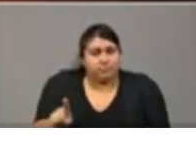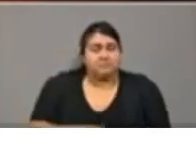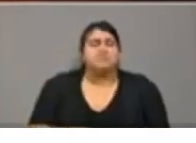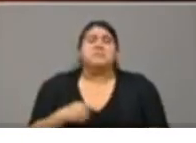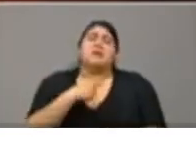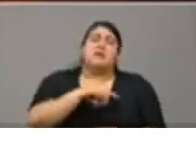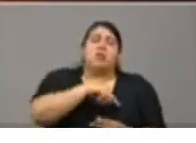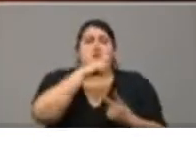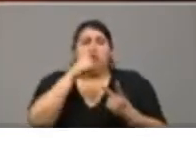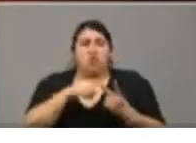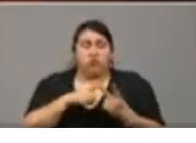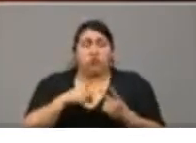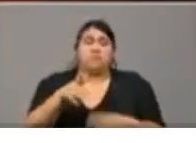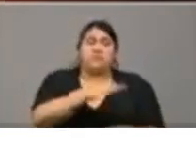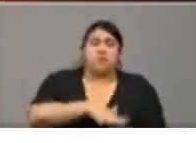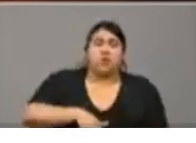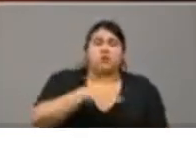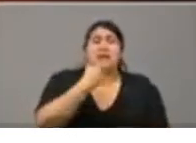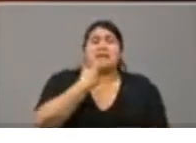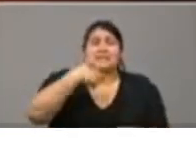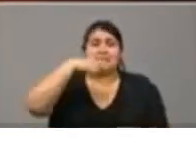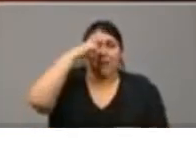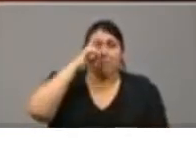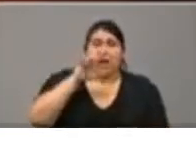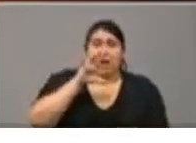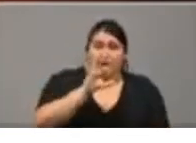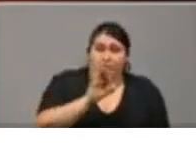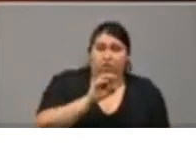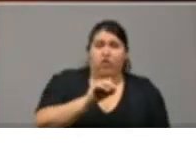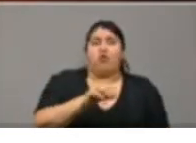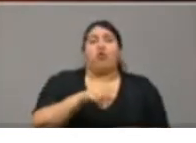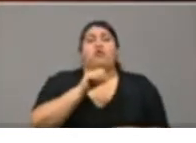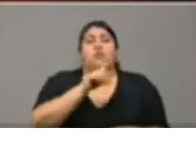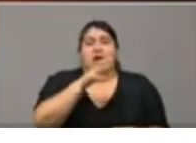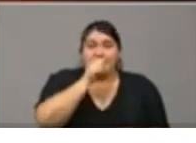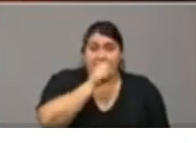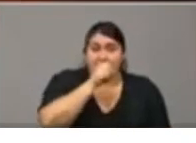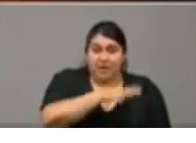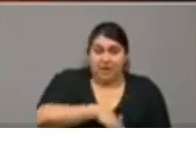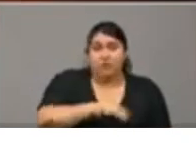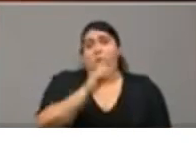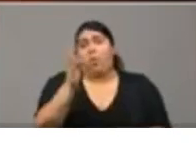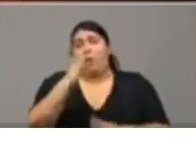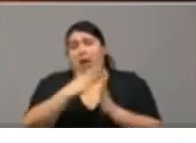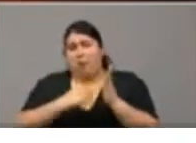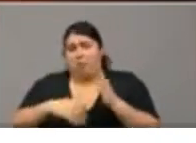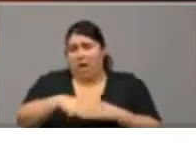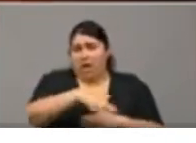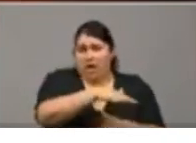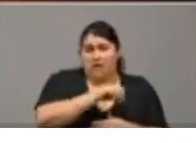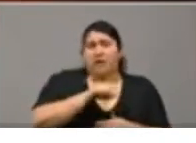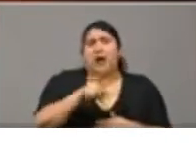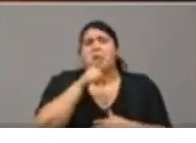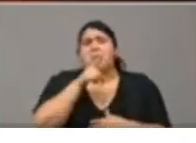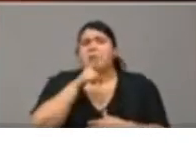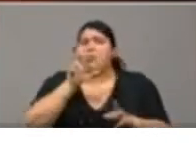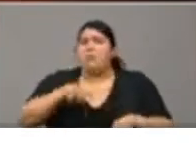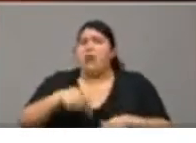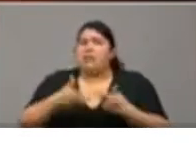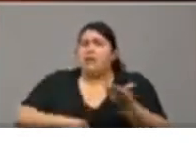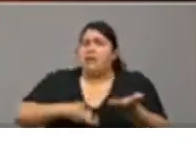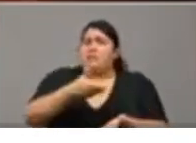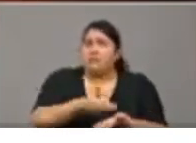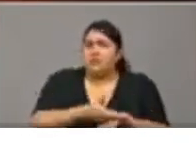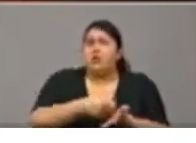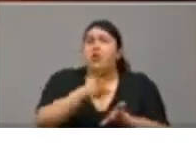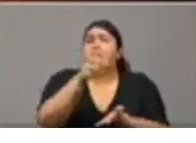se conoció que en la localidad de San Pedro pero también en Bahía Blanca hay una situación con eh una un esquema de inversión de la